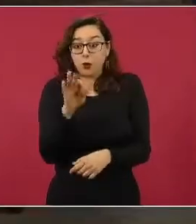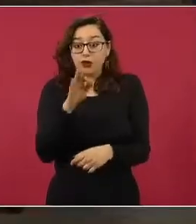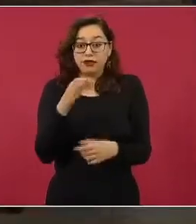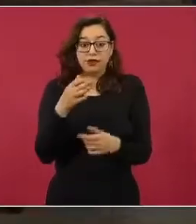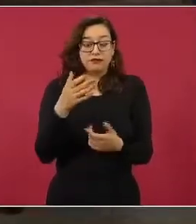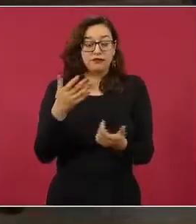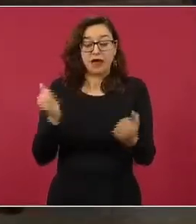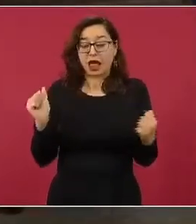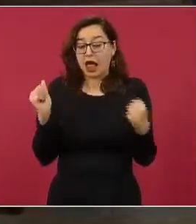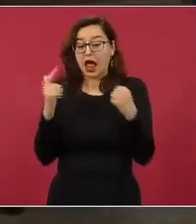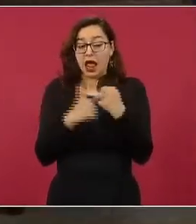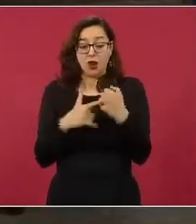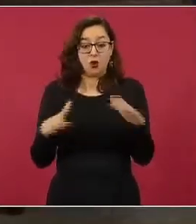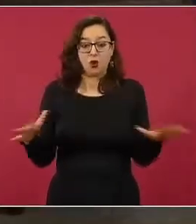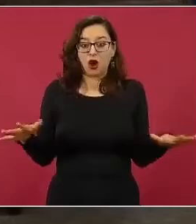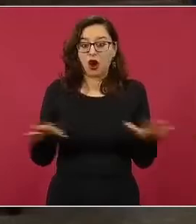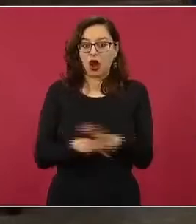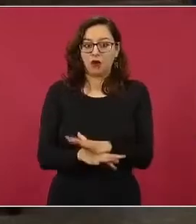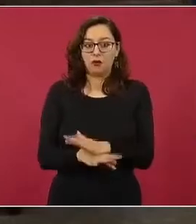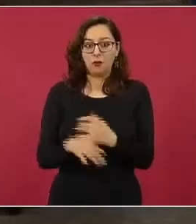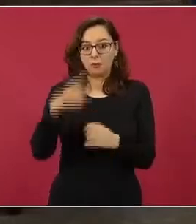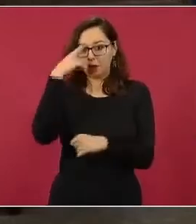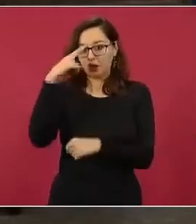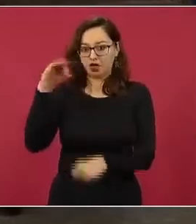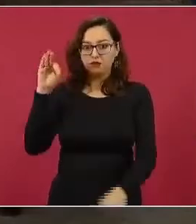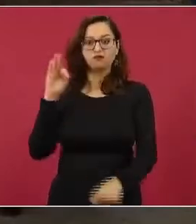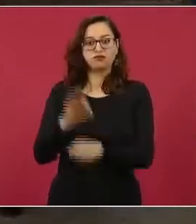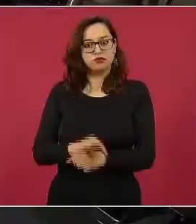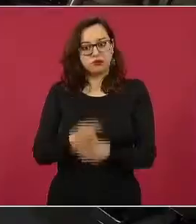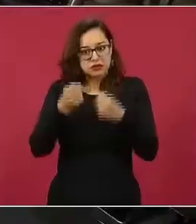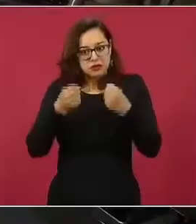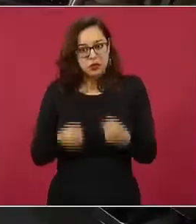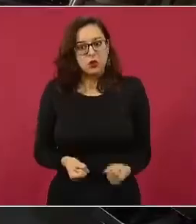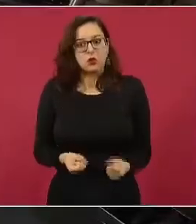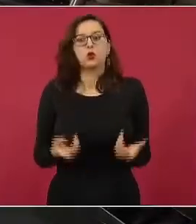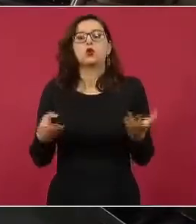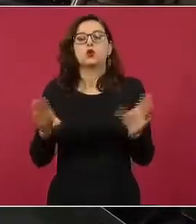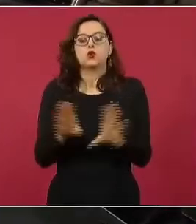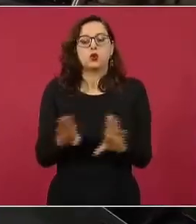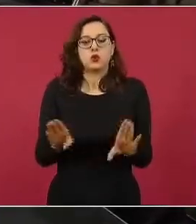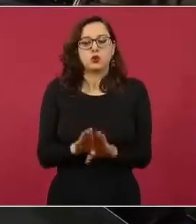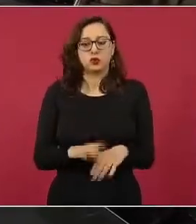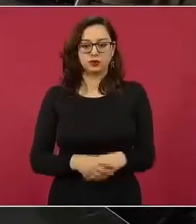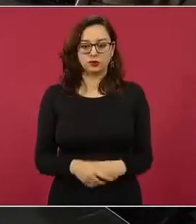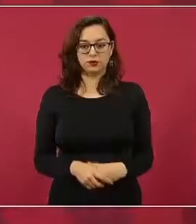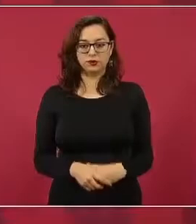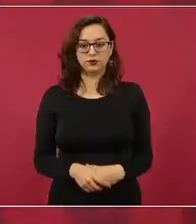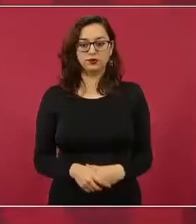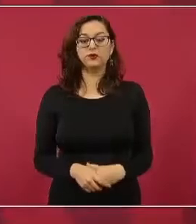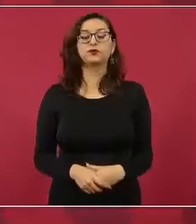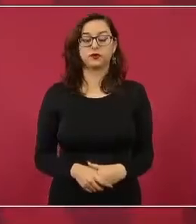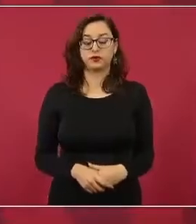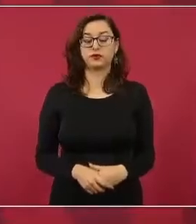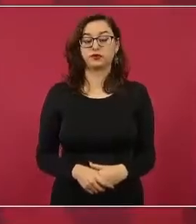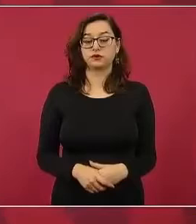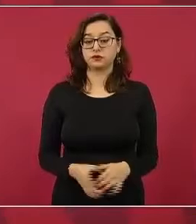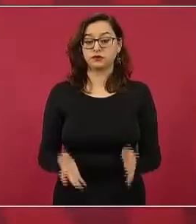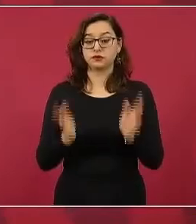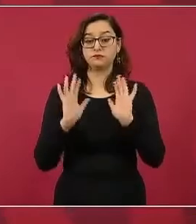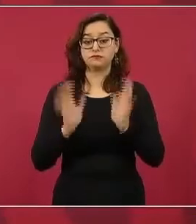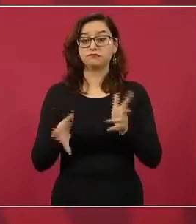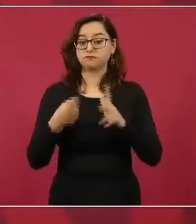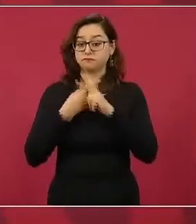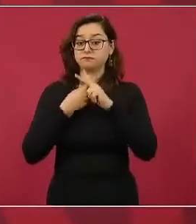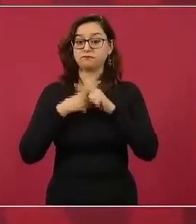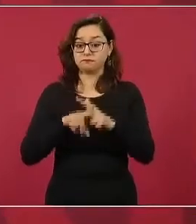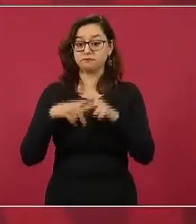no del federal, del estatal, ¿no? Muchos de los casos que llegan al mecanismo federal de protección a periodistas se llevan a